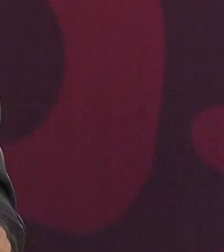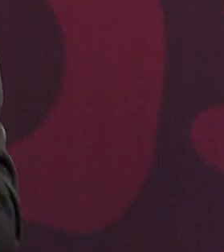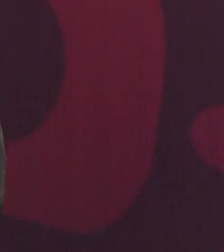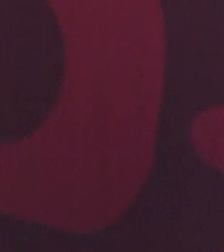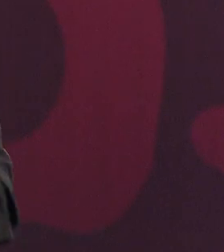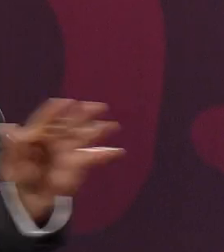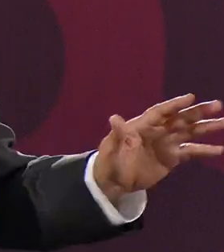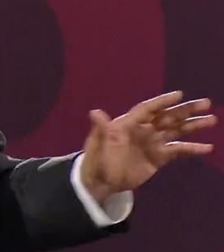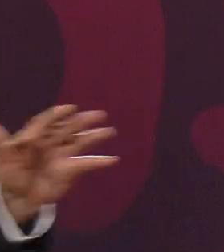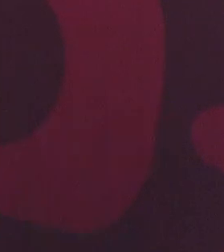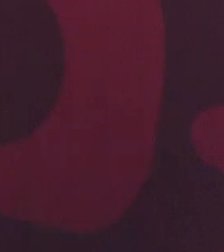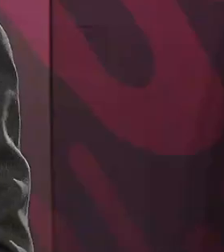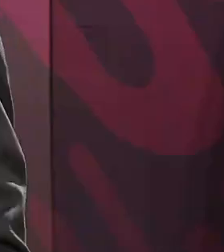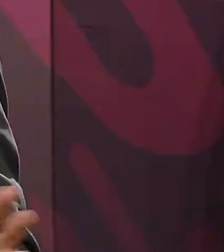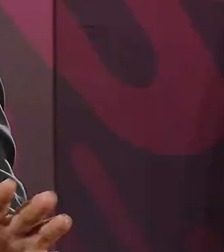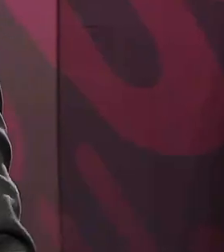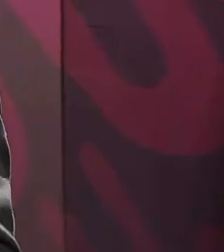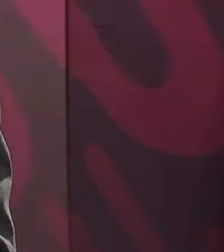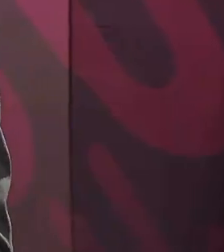porque sin él